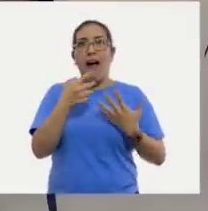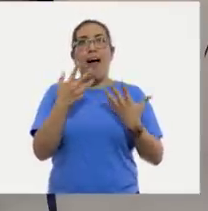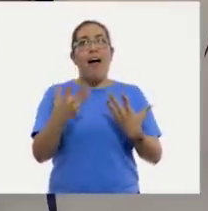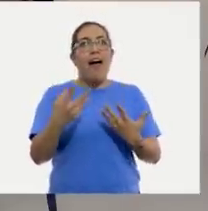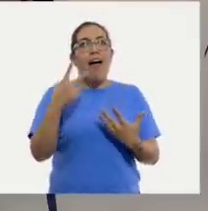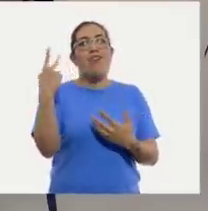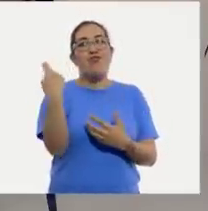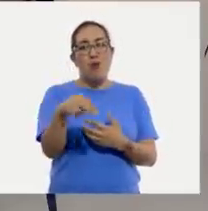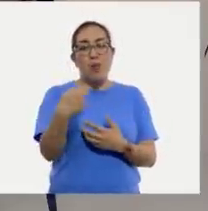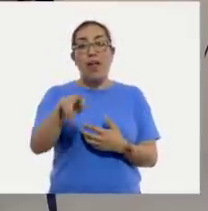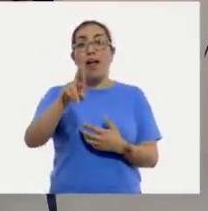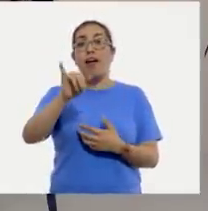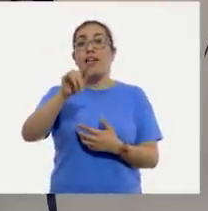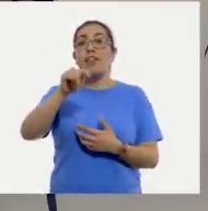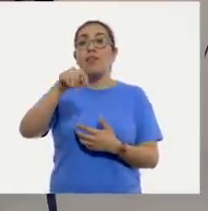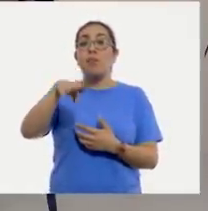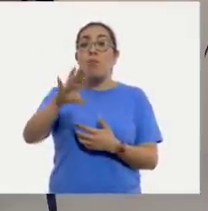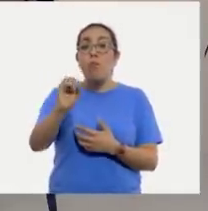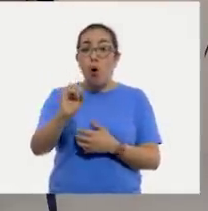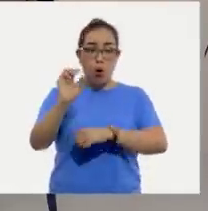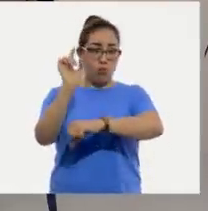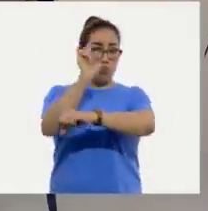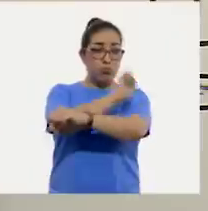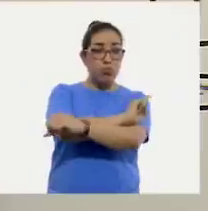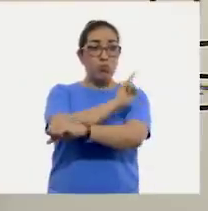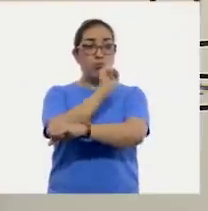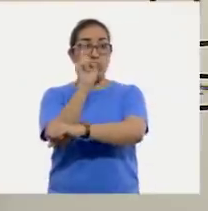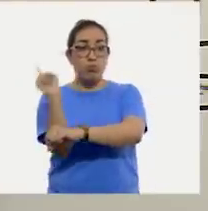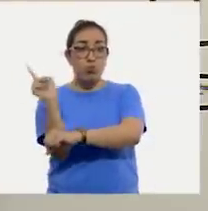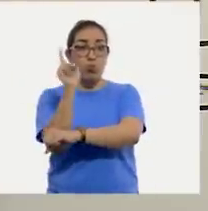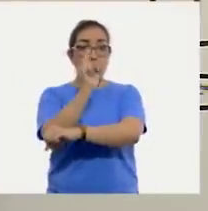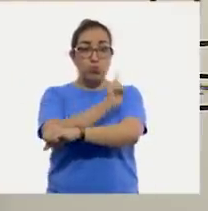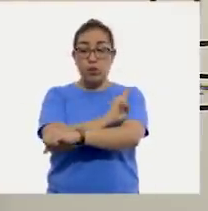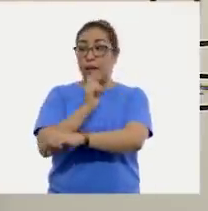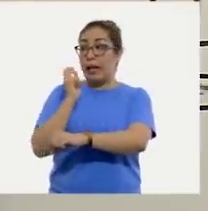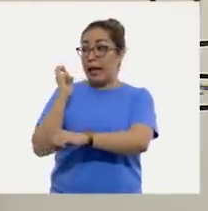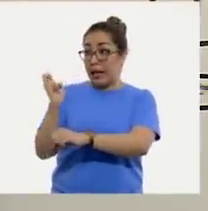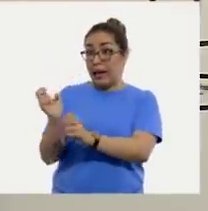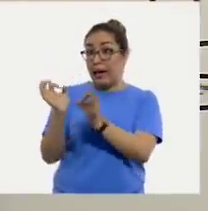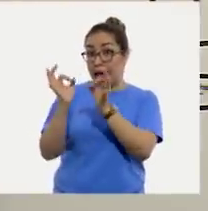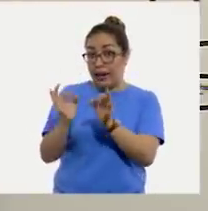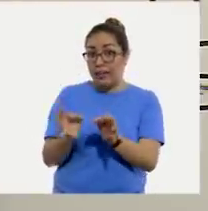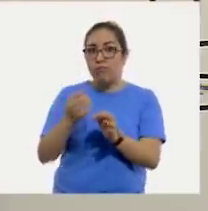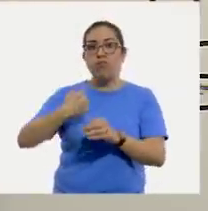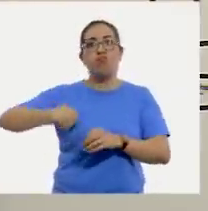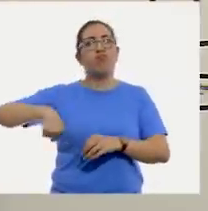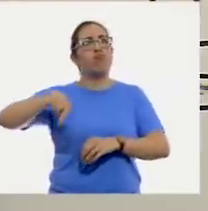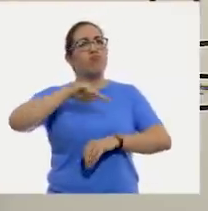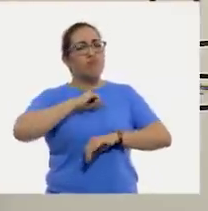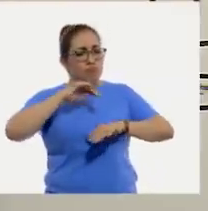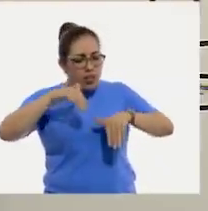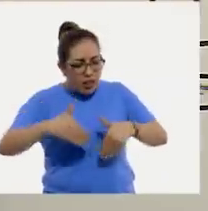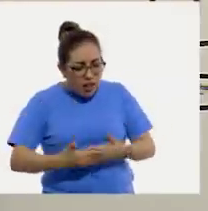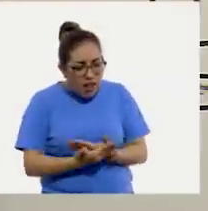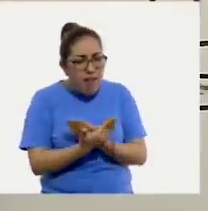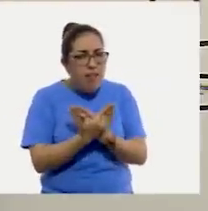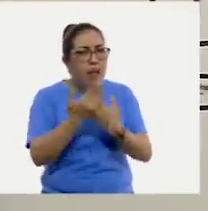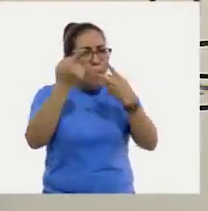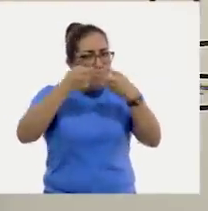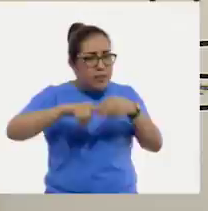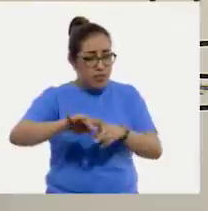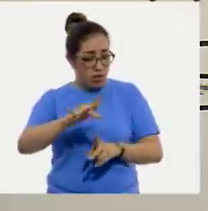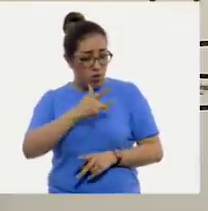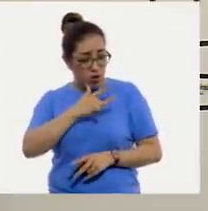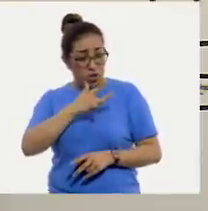llamamos ritmo. Entonces, precisamente, nosotros ya nacemos con el sentido del ritmo en nuestro corazón, porque primero oímos